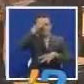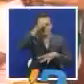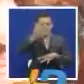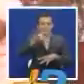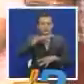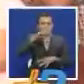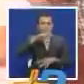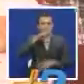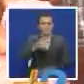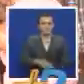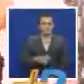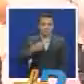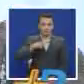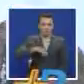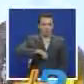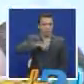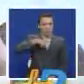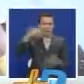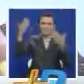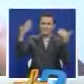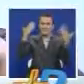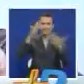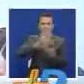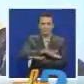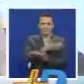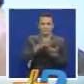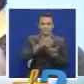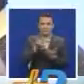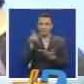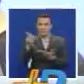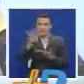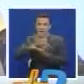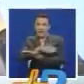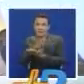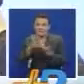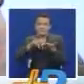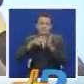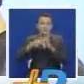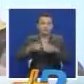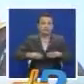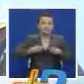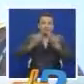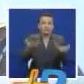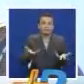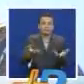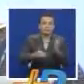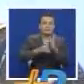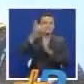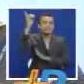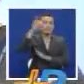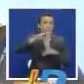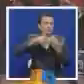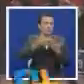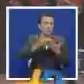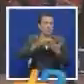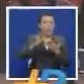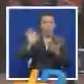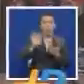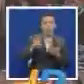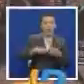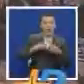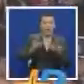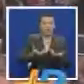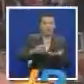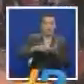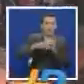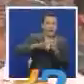campesinos y lo canto con orgullo. Con lo que usted canta contribuye al desarrollo o al atraso de una comunidad. El público